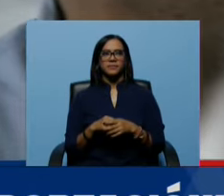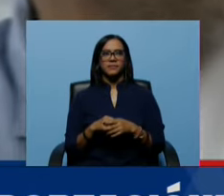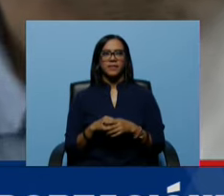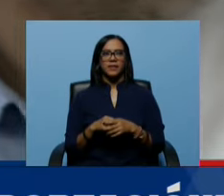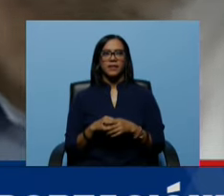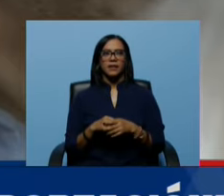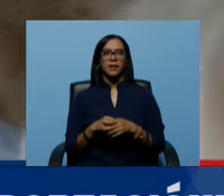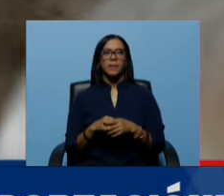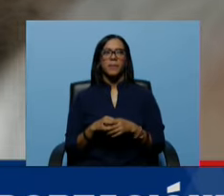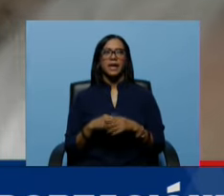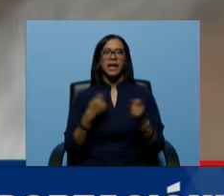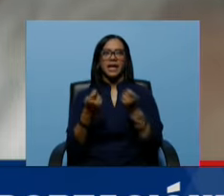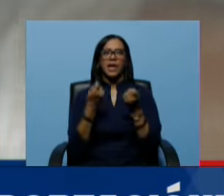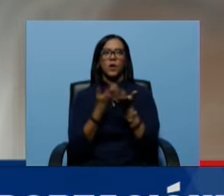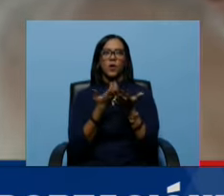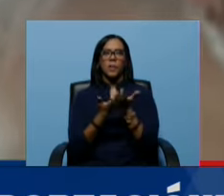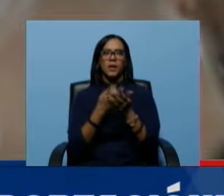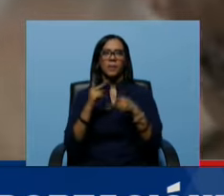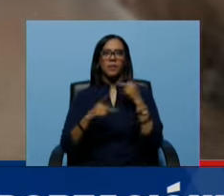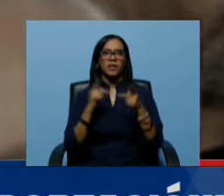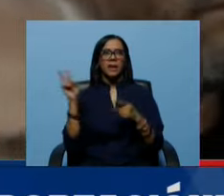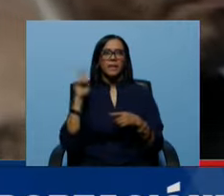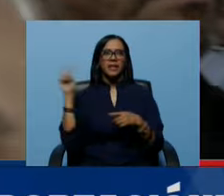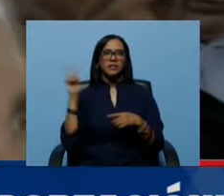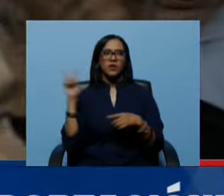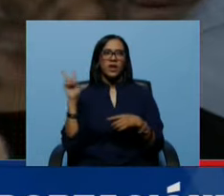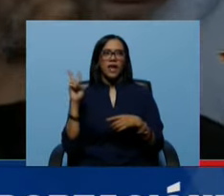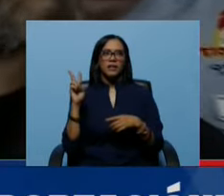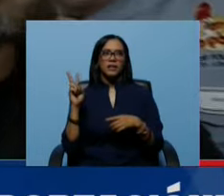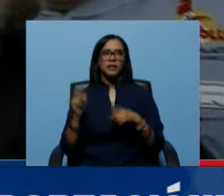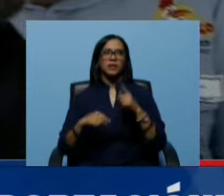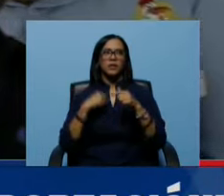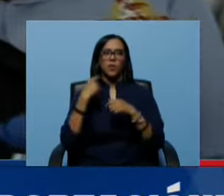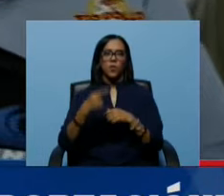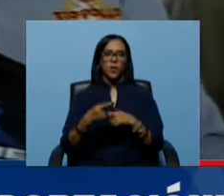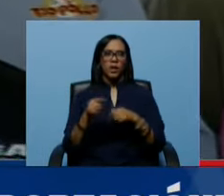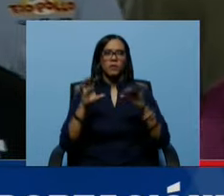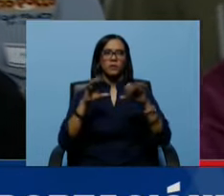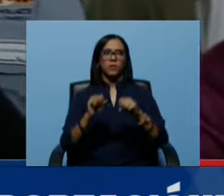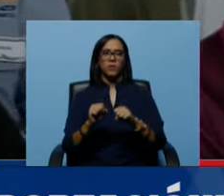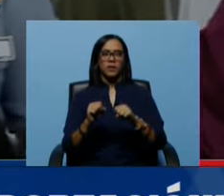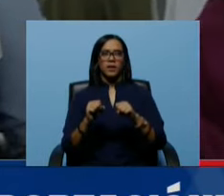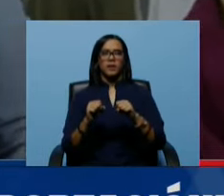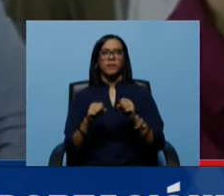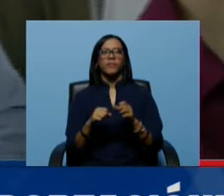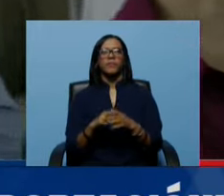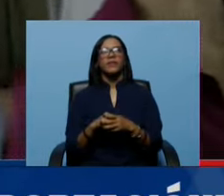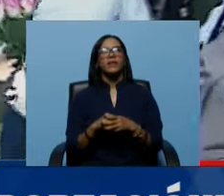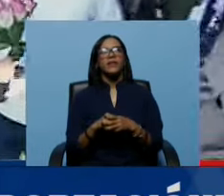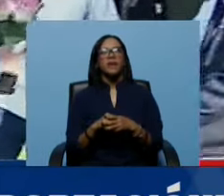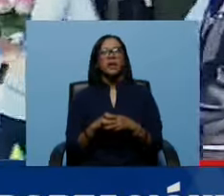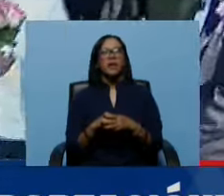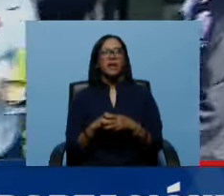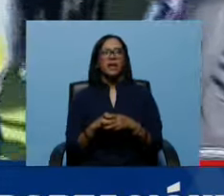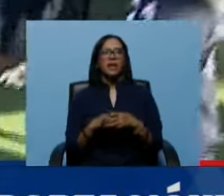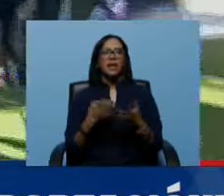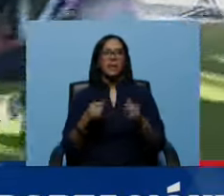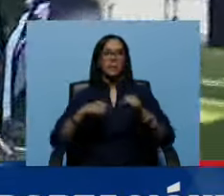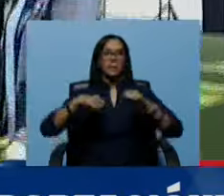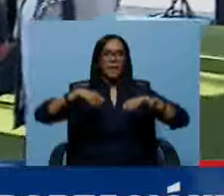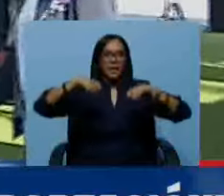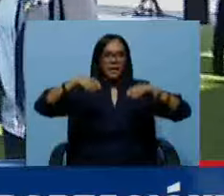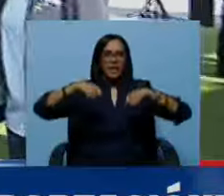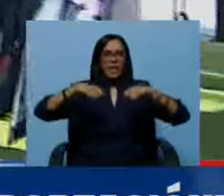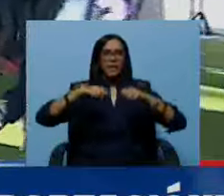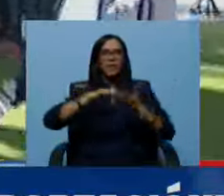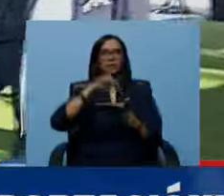para que la economía productiva venezolana, luego de cubrir el mercado nacional, luego